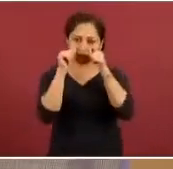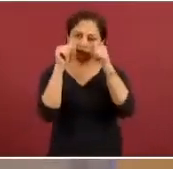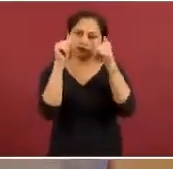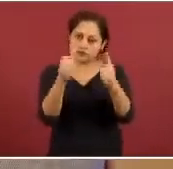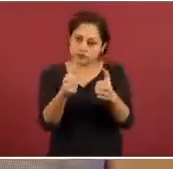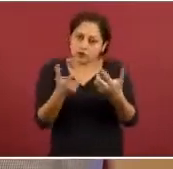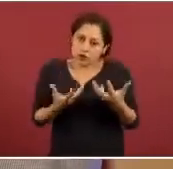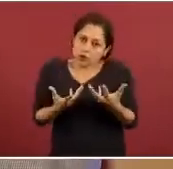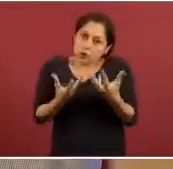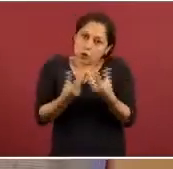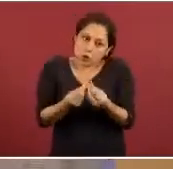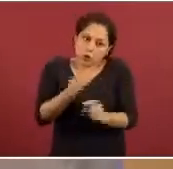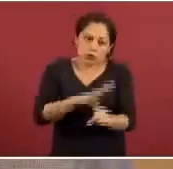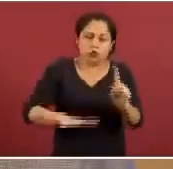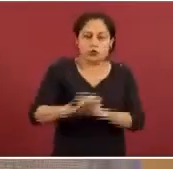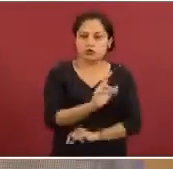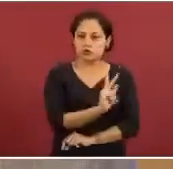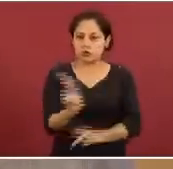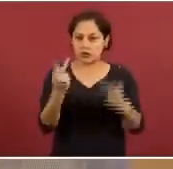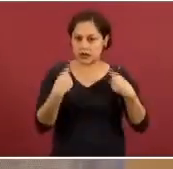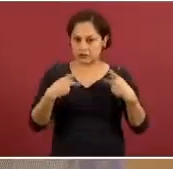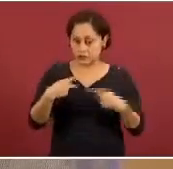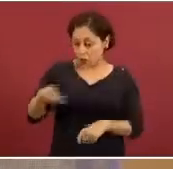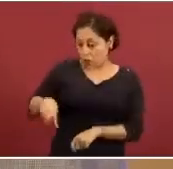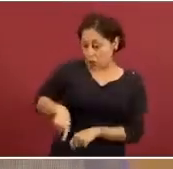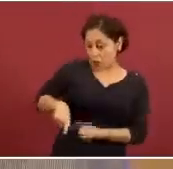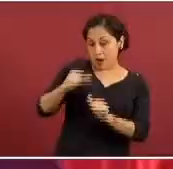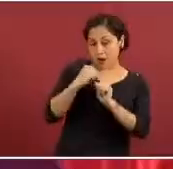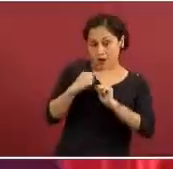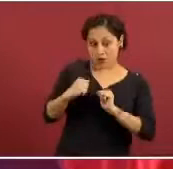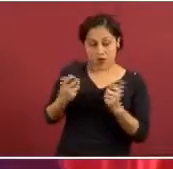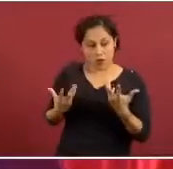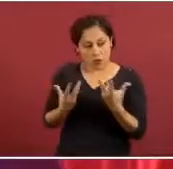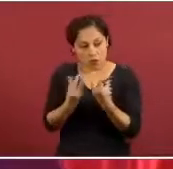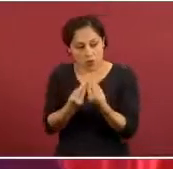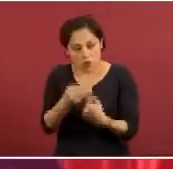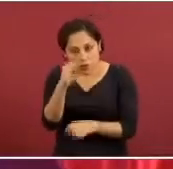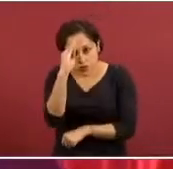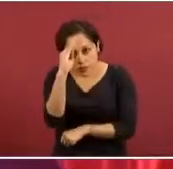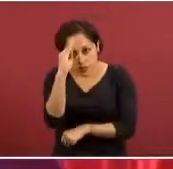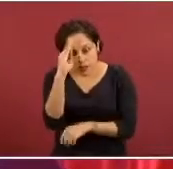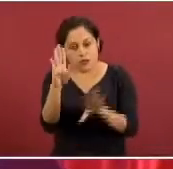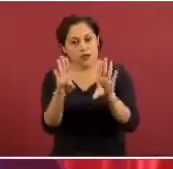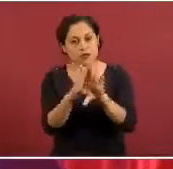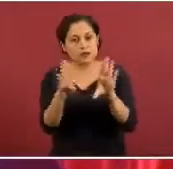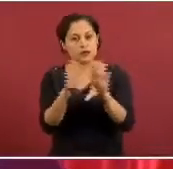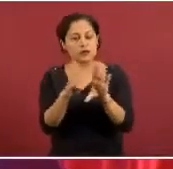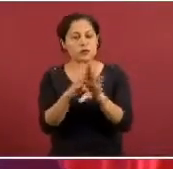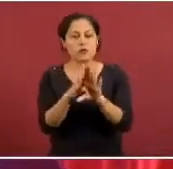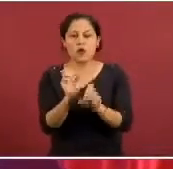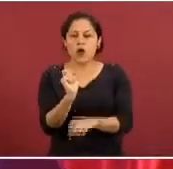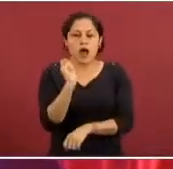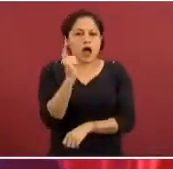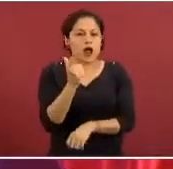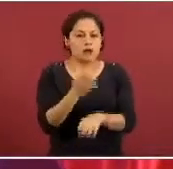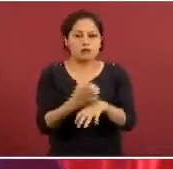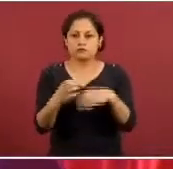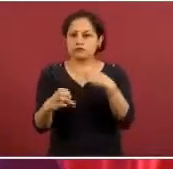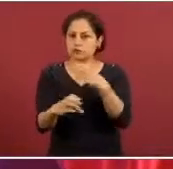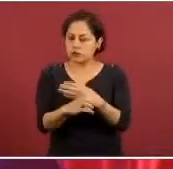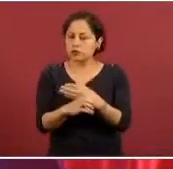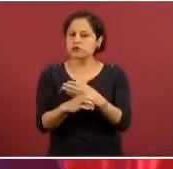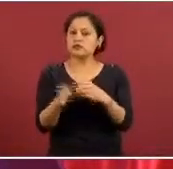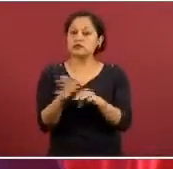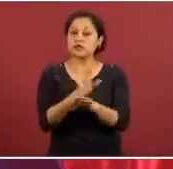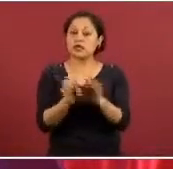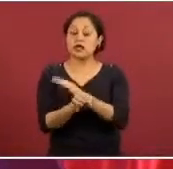juntos, gobierno y sociedad, por prevenir algunas afectaciones que tienen que ver con el estado de